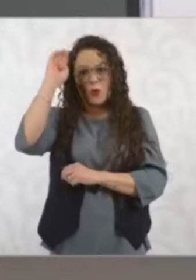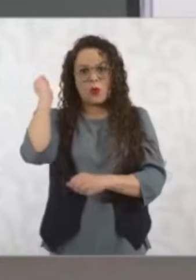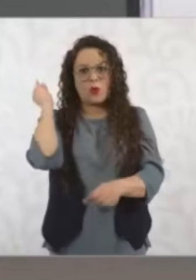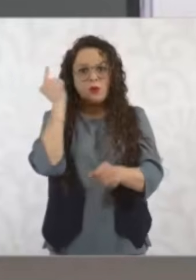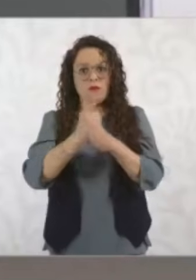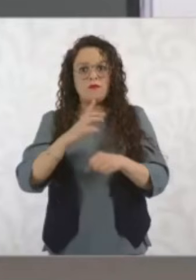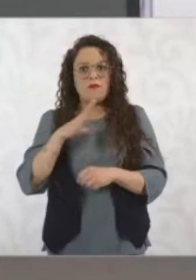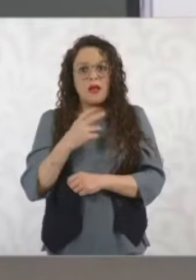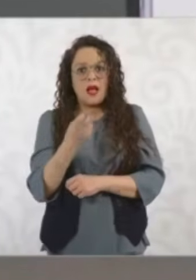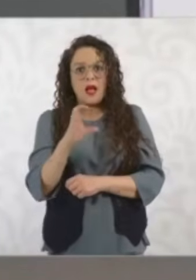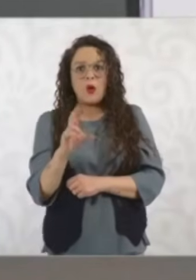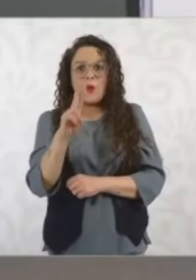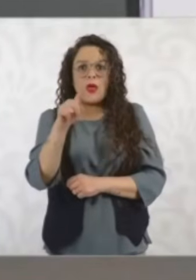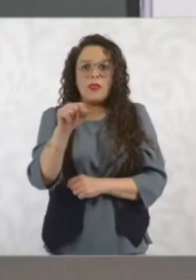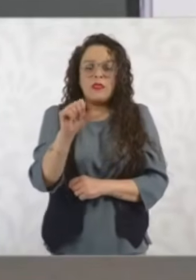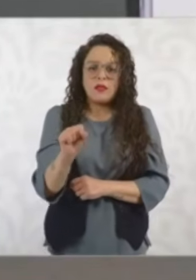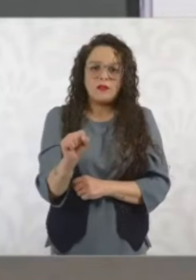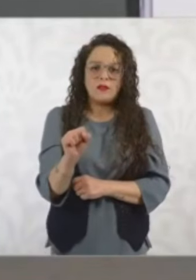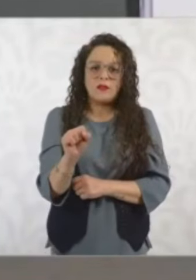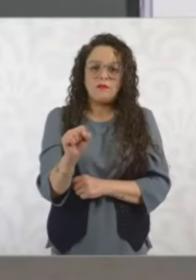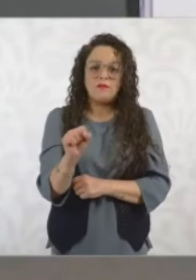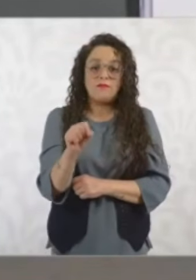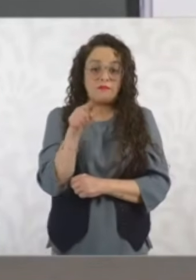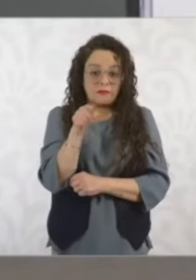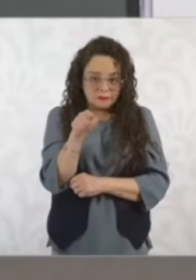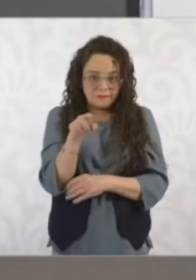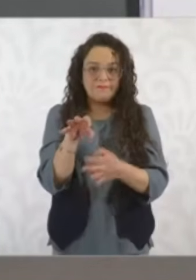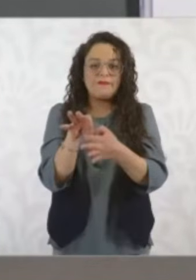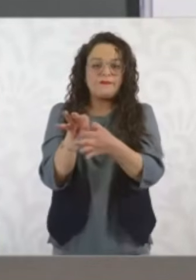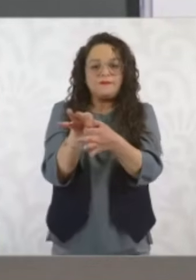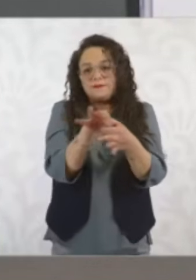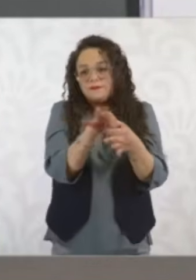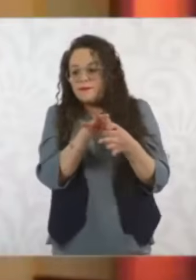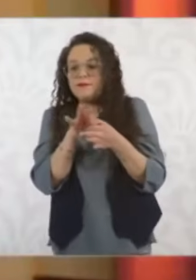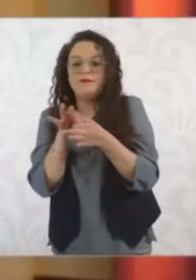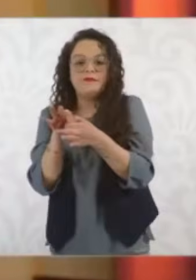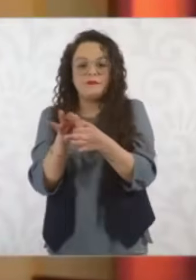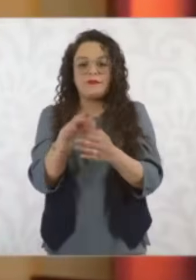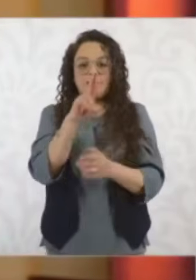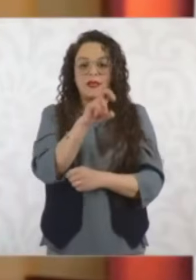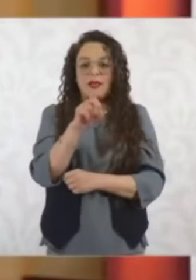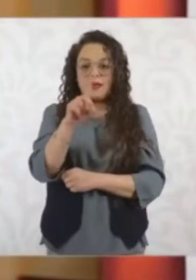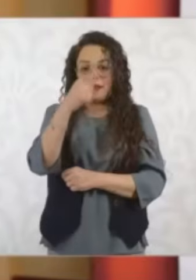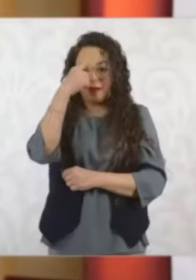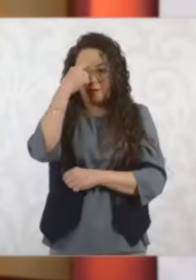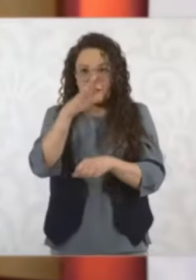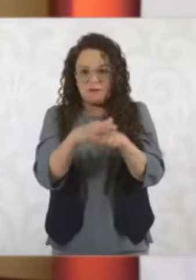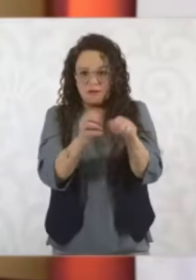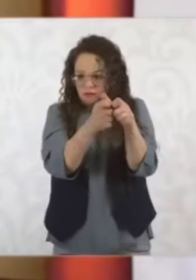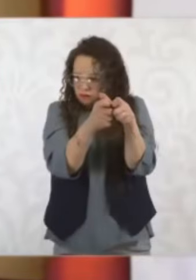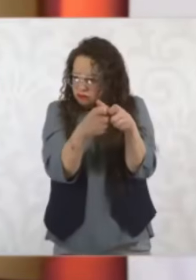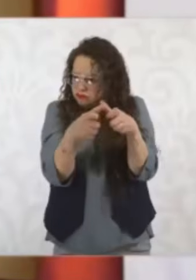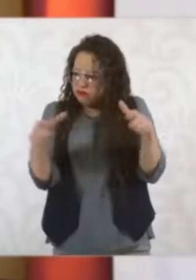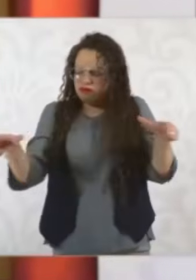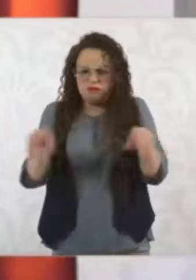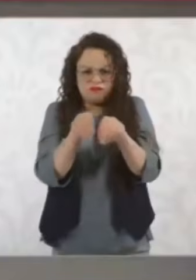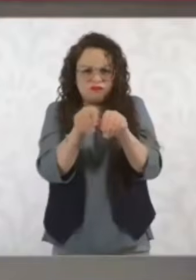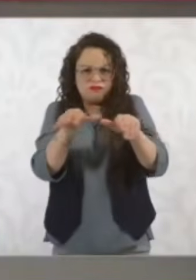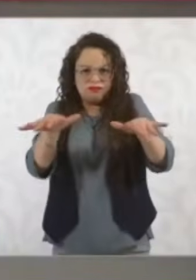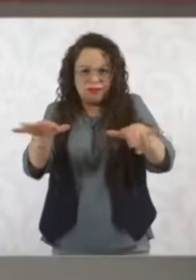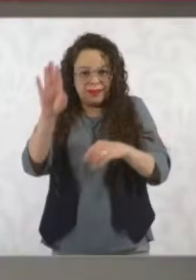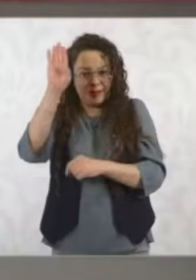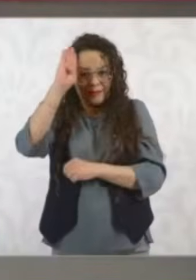detectadas que forman parte de la red de amplificación. 500,000 cuentas.